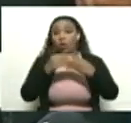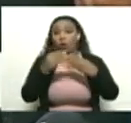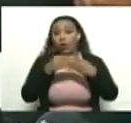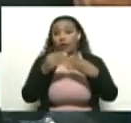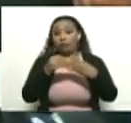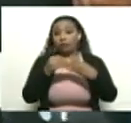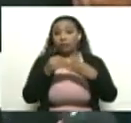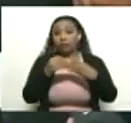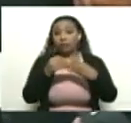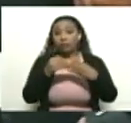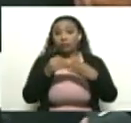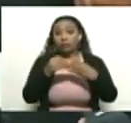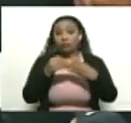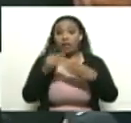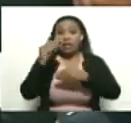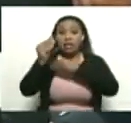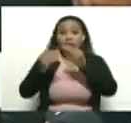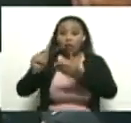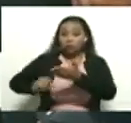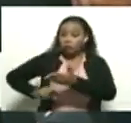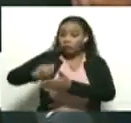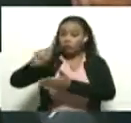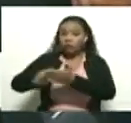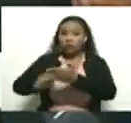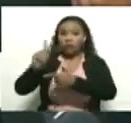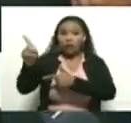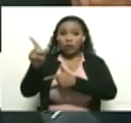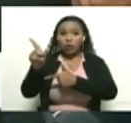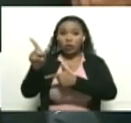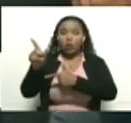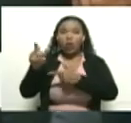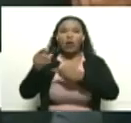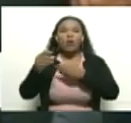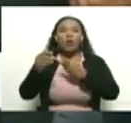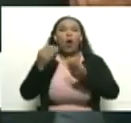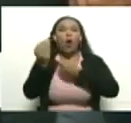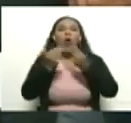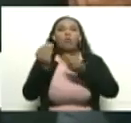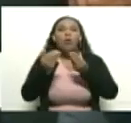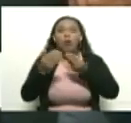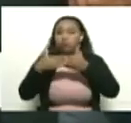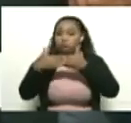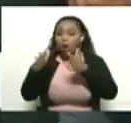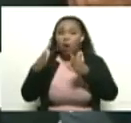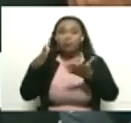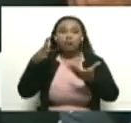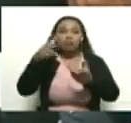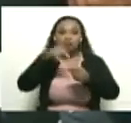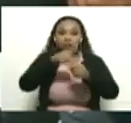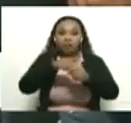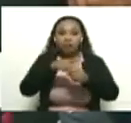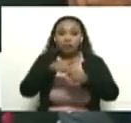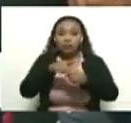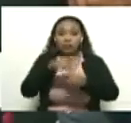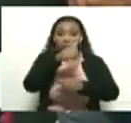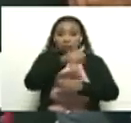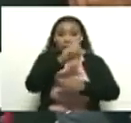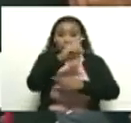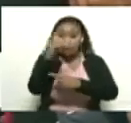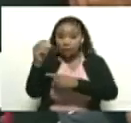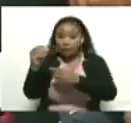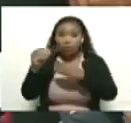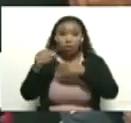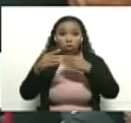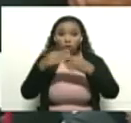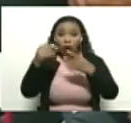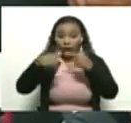$7. Firmaron una cosa que llamaron apertura petrolera y de cada $100 que se